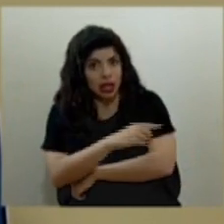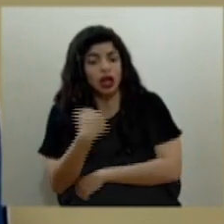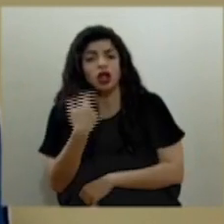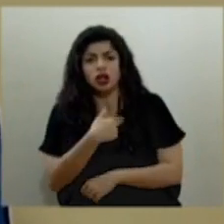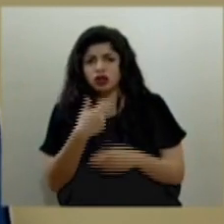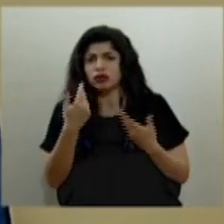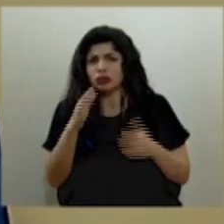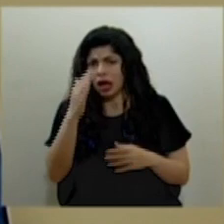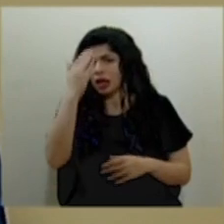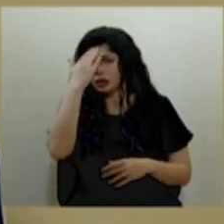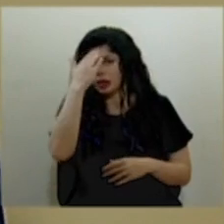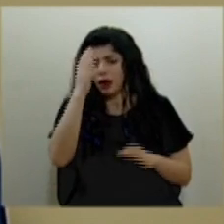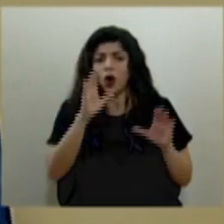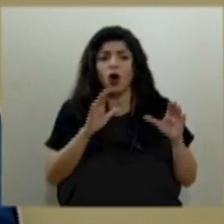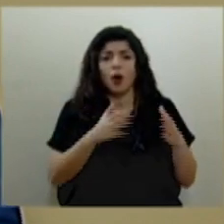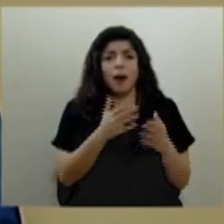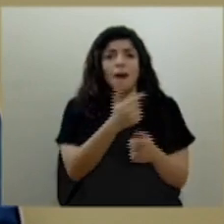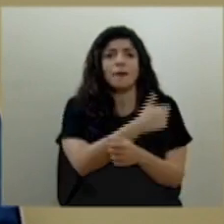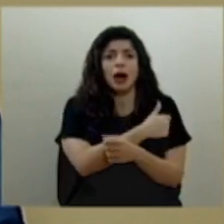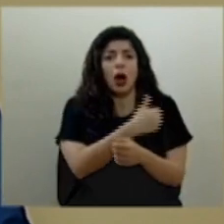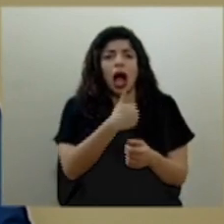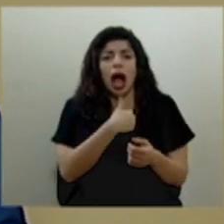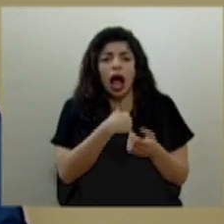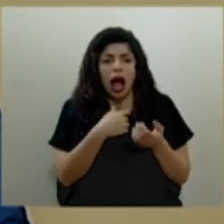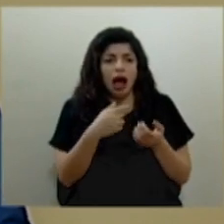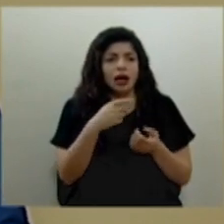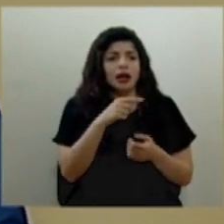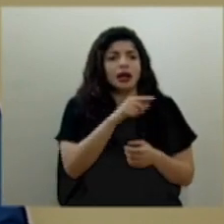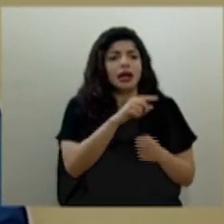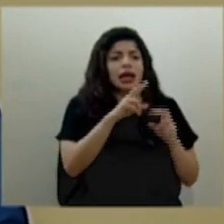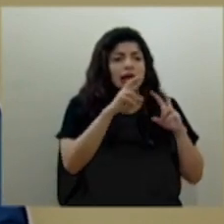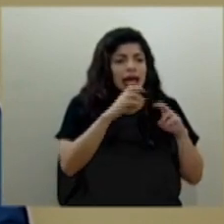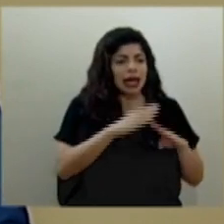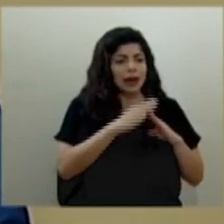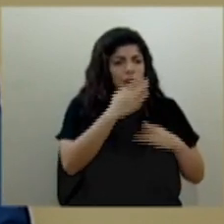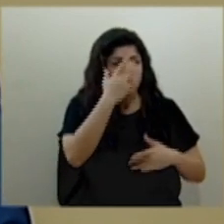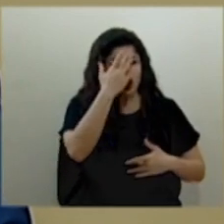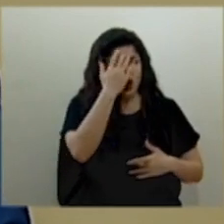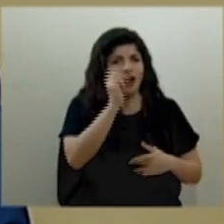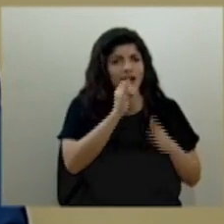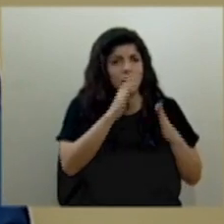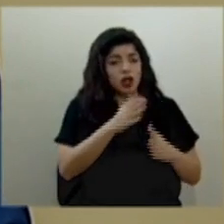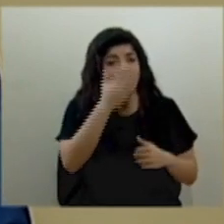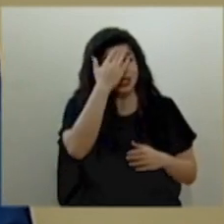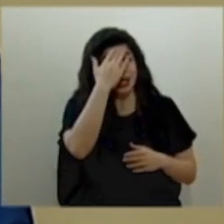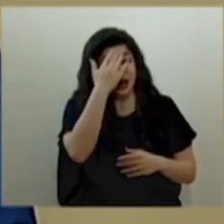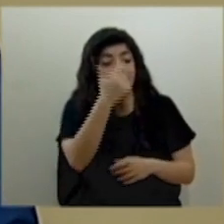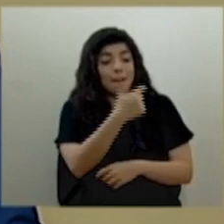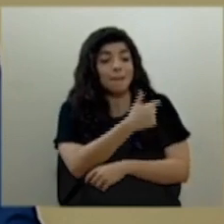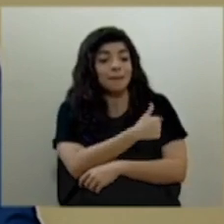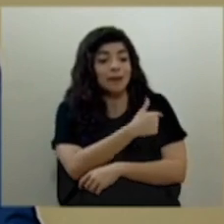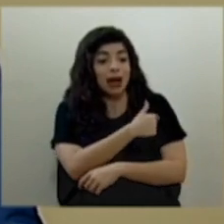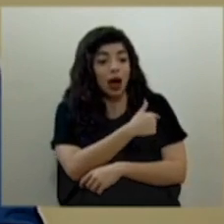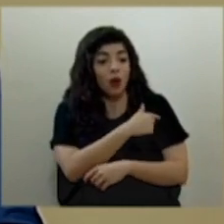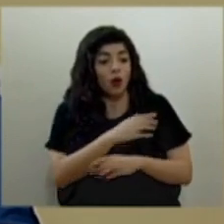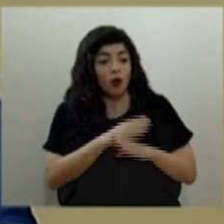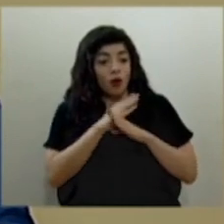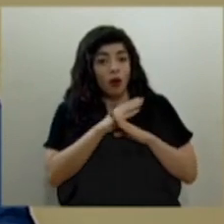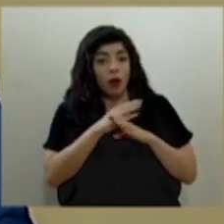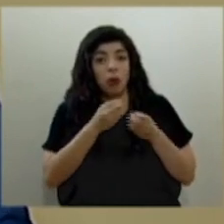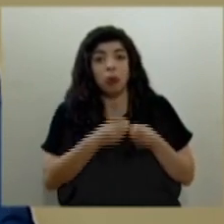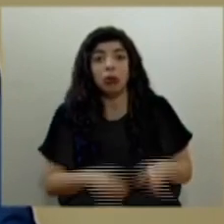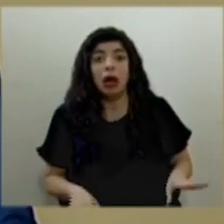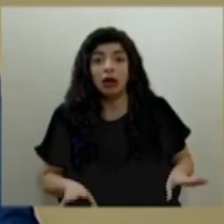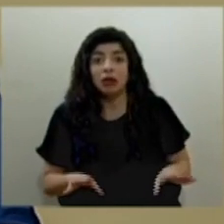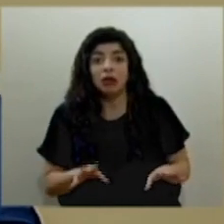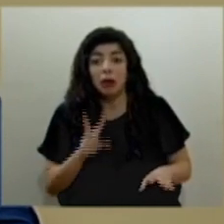sabemos, y de hecho que en la Comisión de Vacunas hay inmunólogos, hay infectólogos, y sabemos que las protecciones que confieren las vacunas no se caen así tan abruptamente,